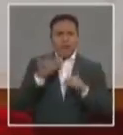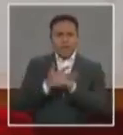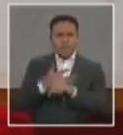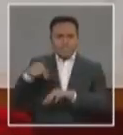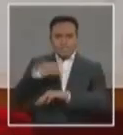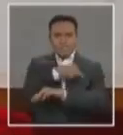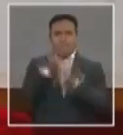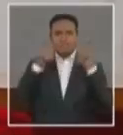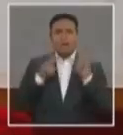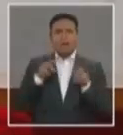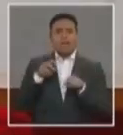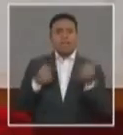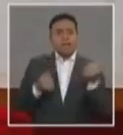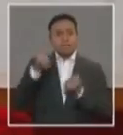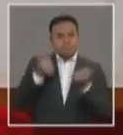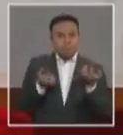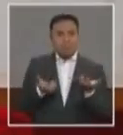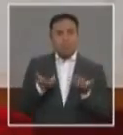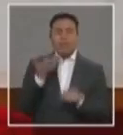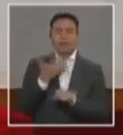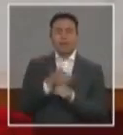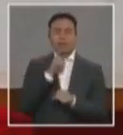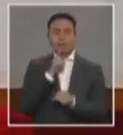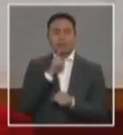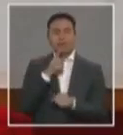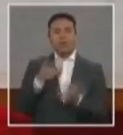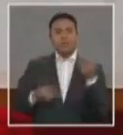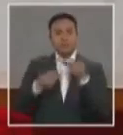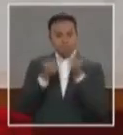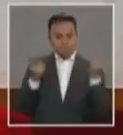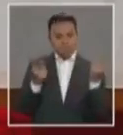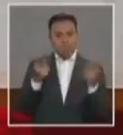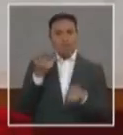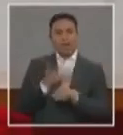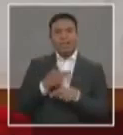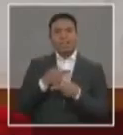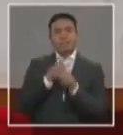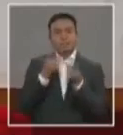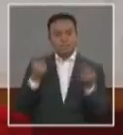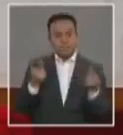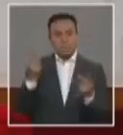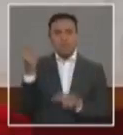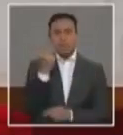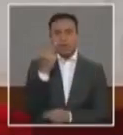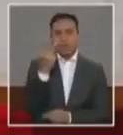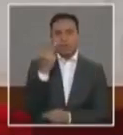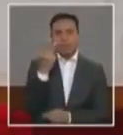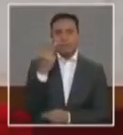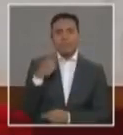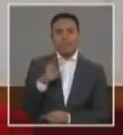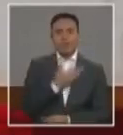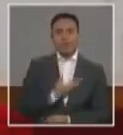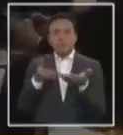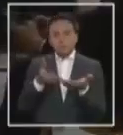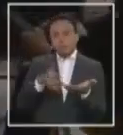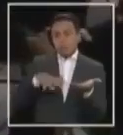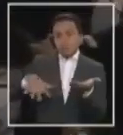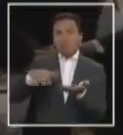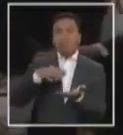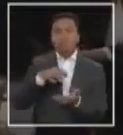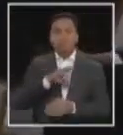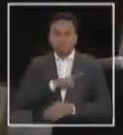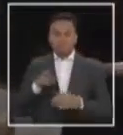huachipato donde A mi modo de ver la salvaguardias que se lograron y que impulsaron principalmente las y los trabajadores de